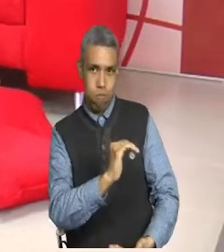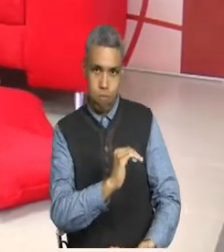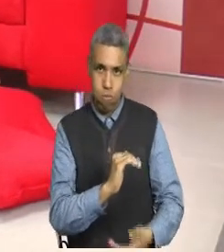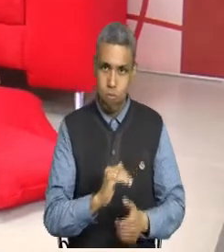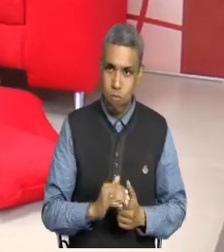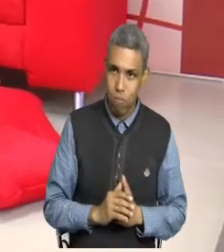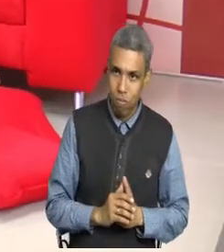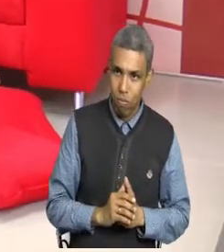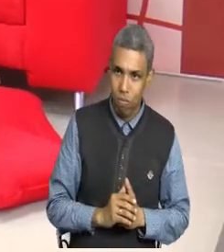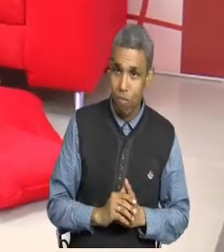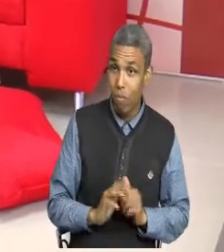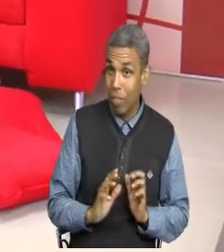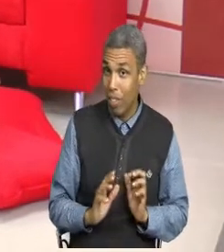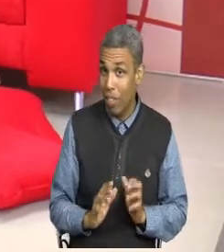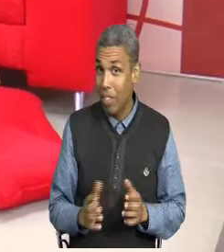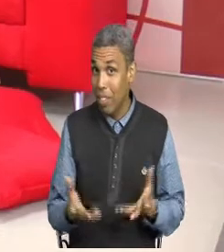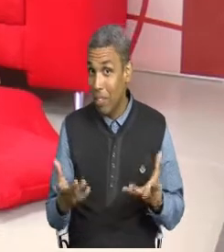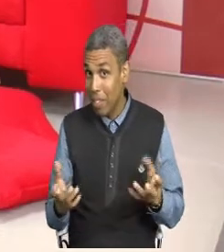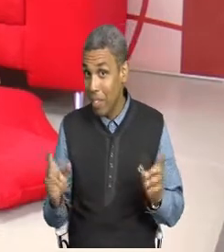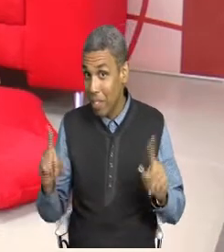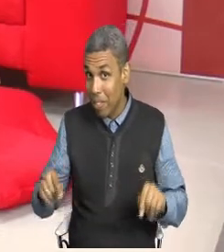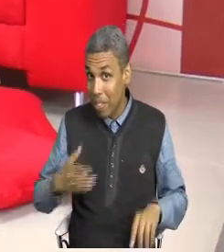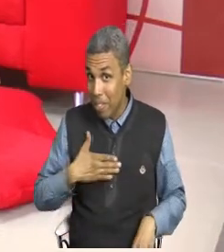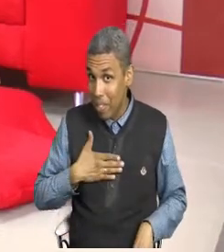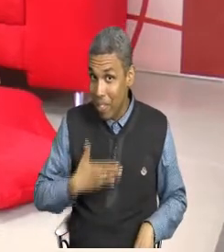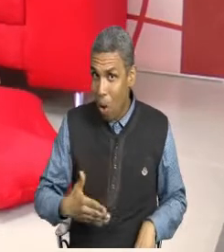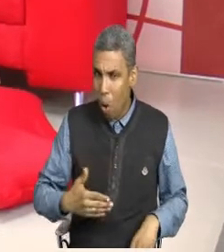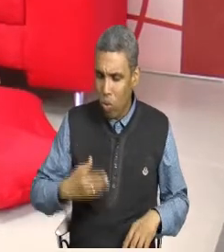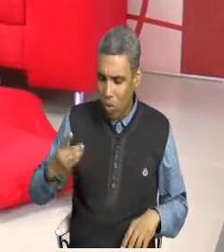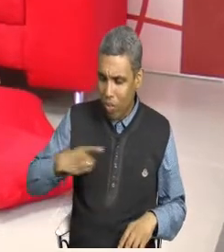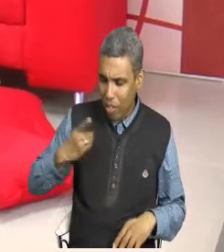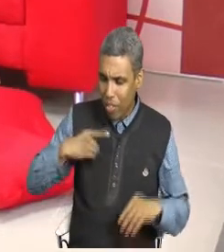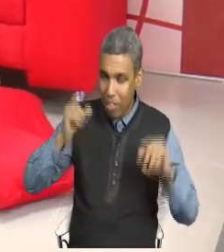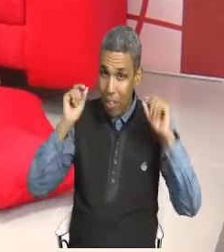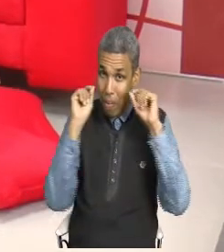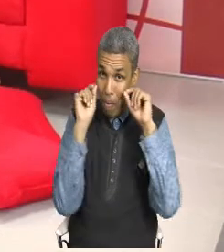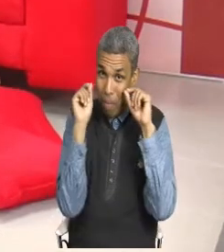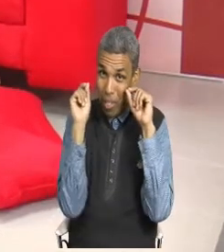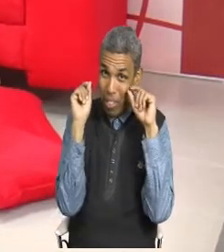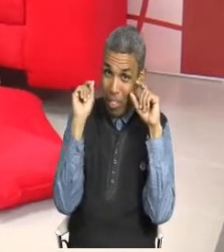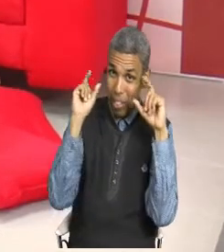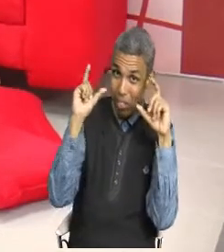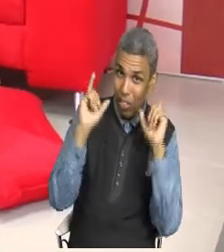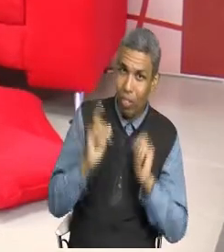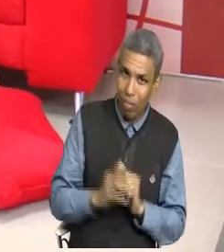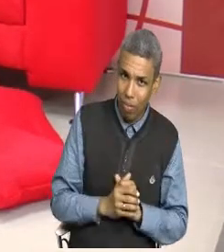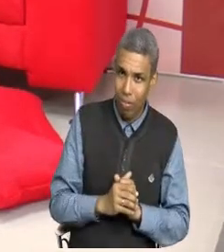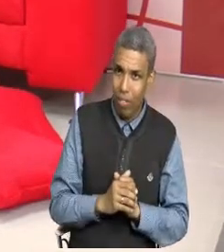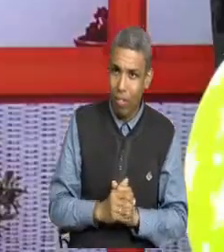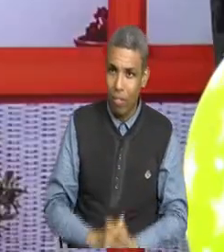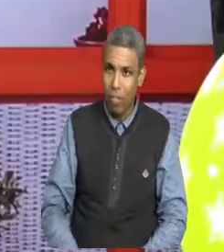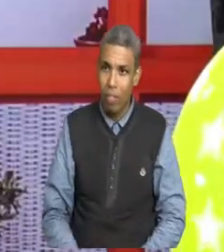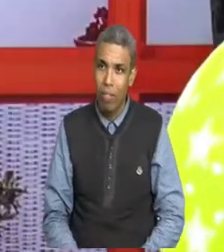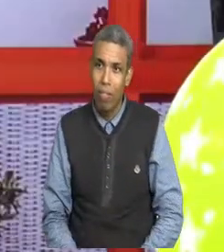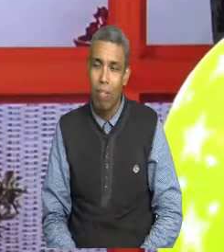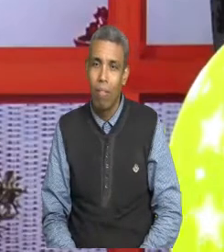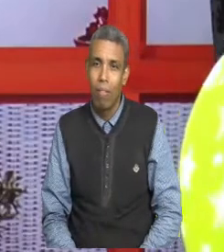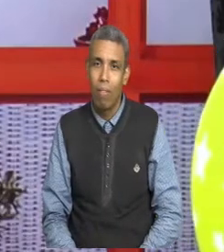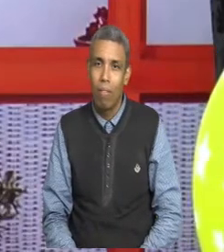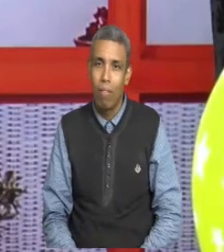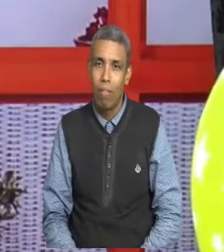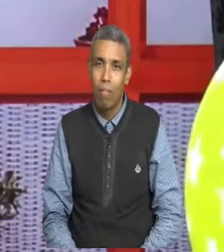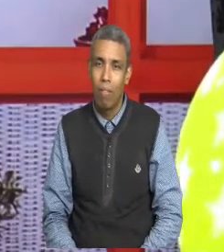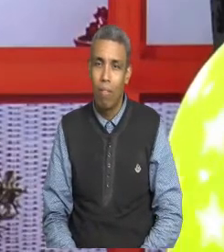nosotras, que nos pueden enviar también un desayunito sorpresa, una merienda, una cena. Así es, y también ahorita estamos